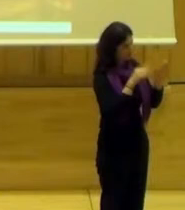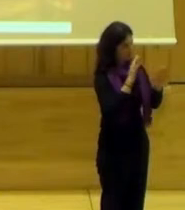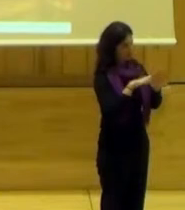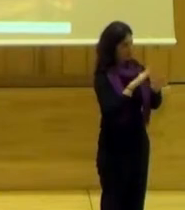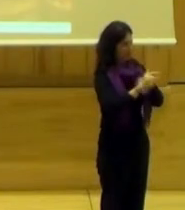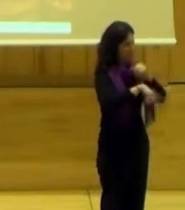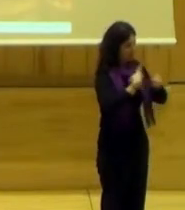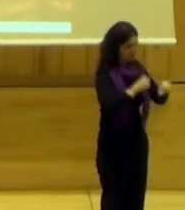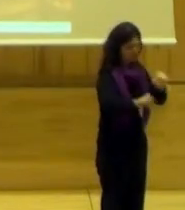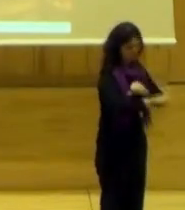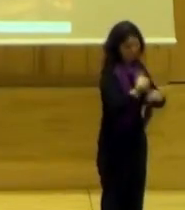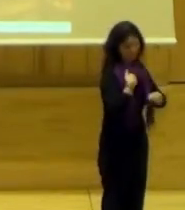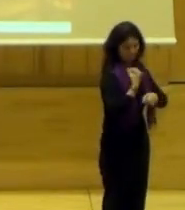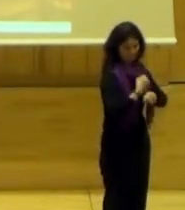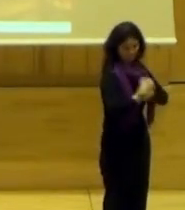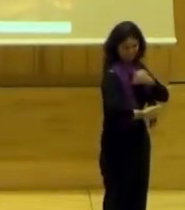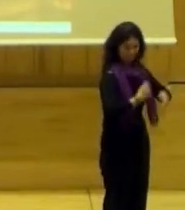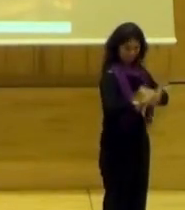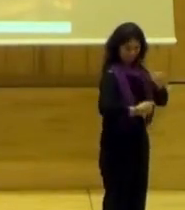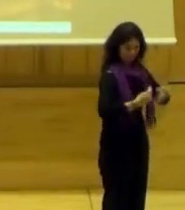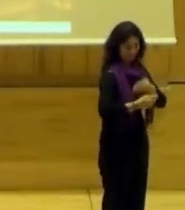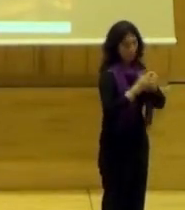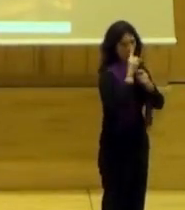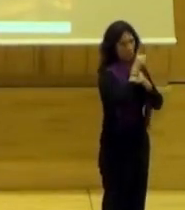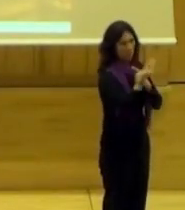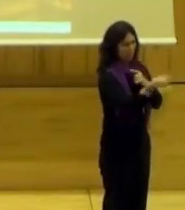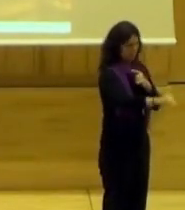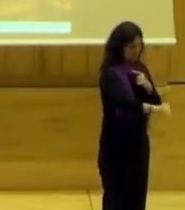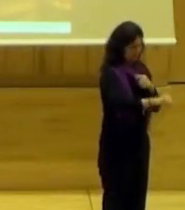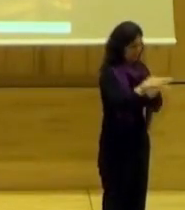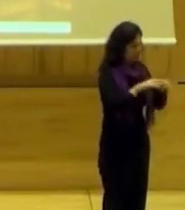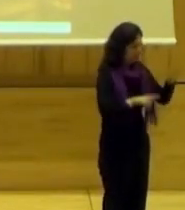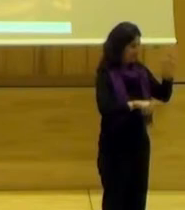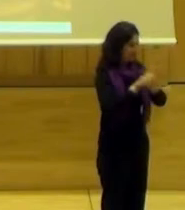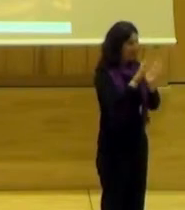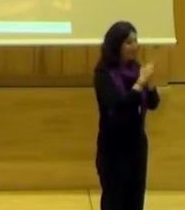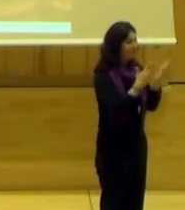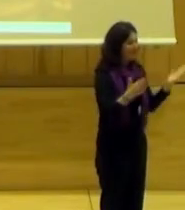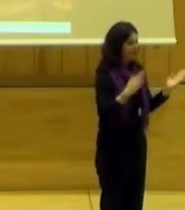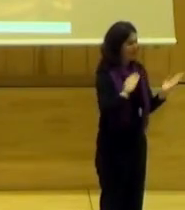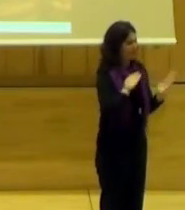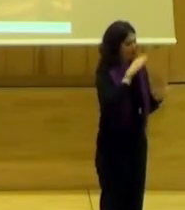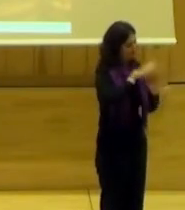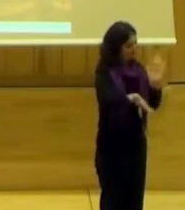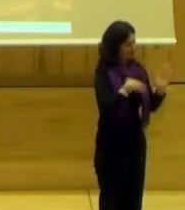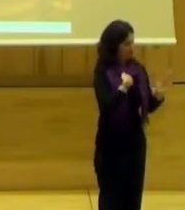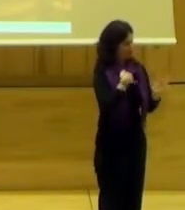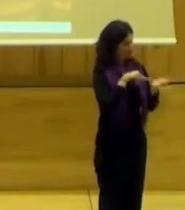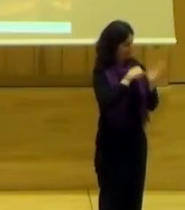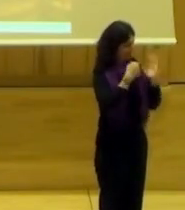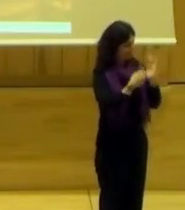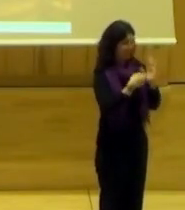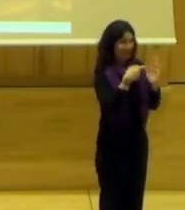con los cuales luego trabajar. Trabajar durante otro año más desarrollando lo que era el pliego de prescripciones técnicas, que eso